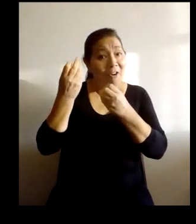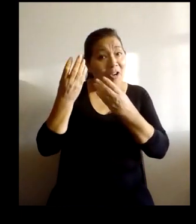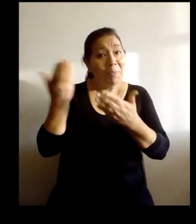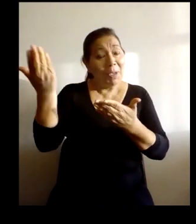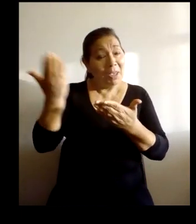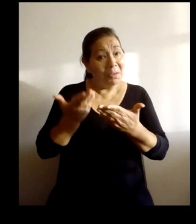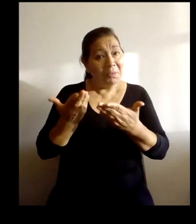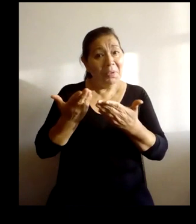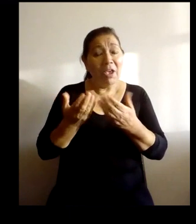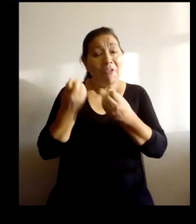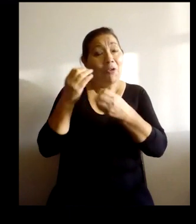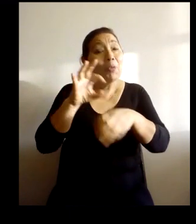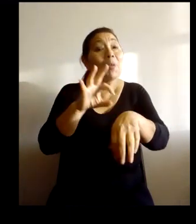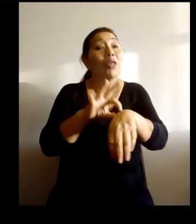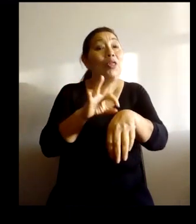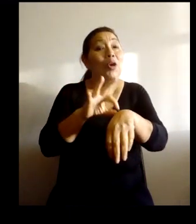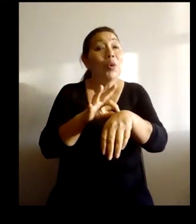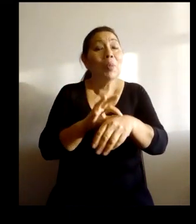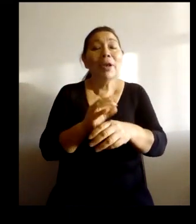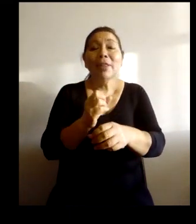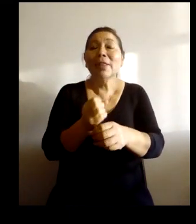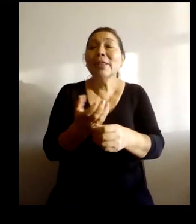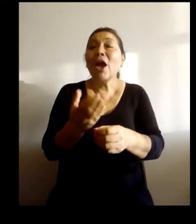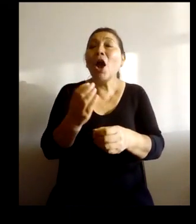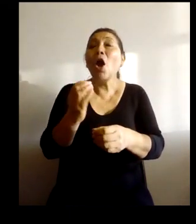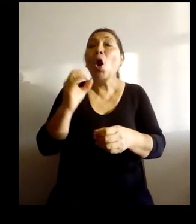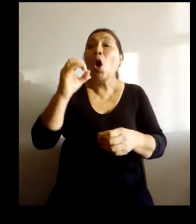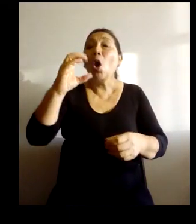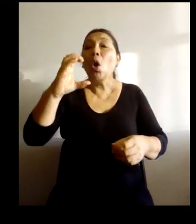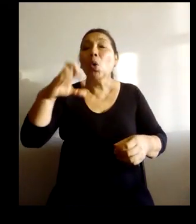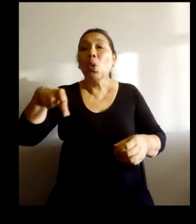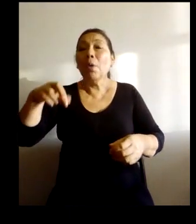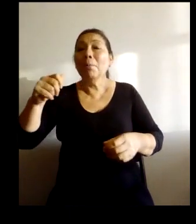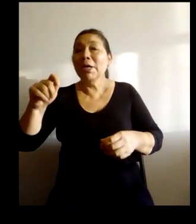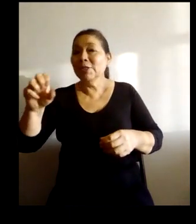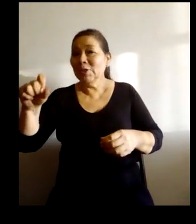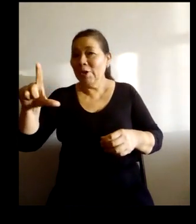informes ocupacionales, que son informes médicos ocupacionales que son